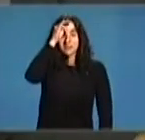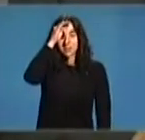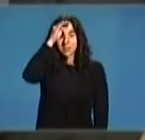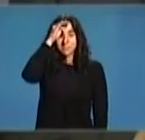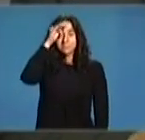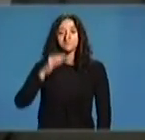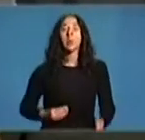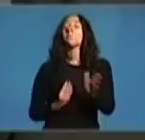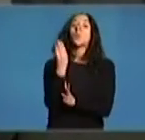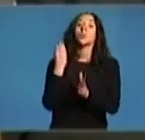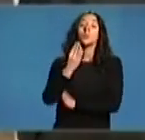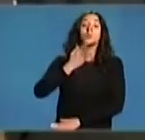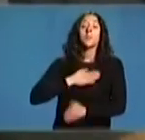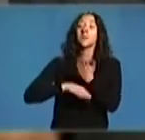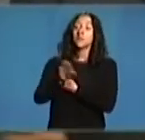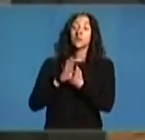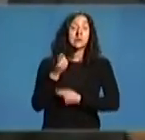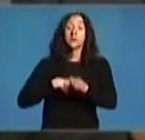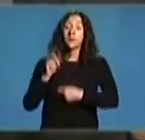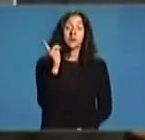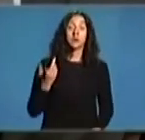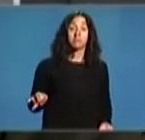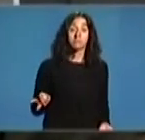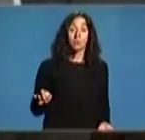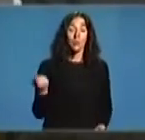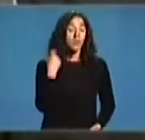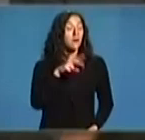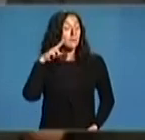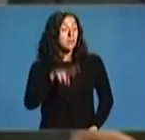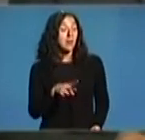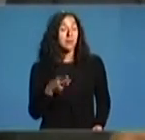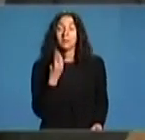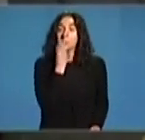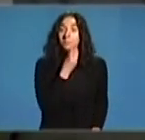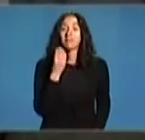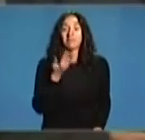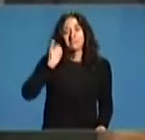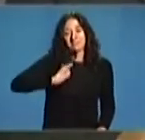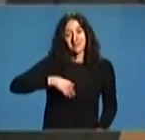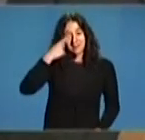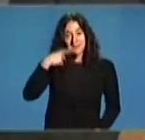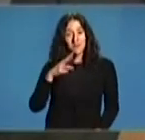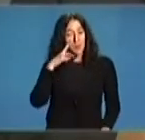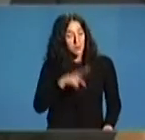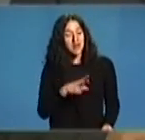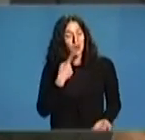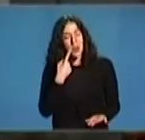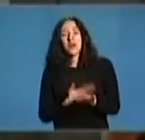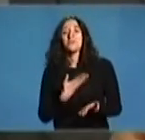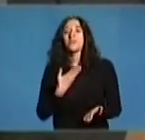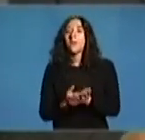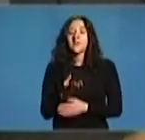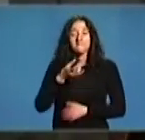produto dos nosos veciños véndese solo, é dicir, non hai máis que miralle as cereixas, despois podedes degustálas, pero non hai máis que miralle para comprobar que